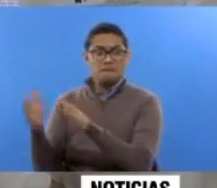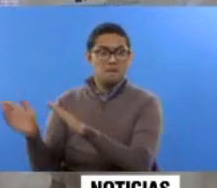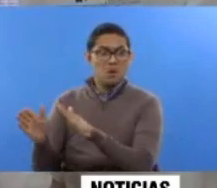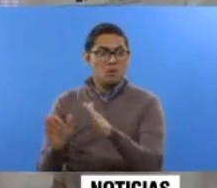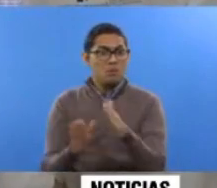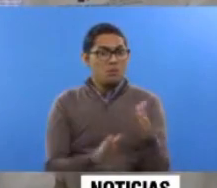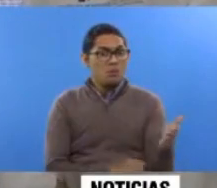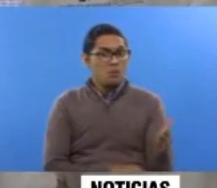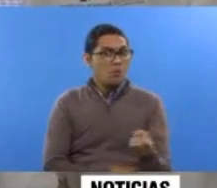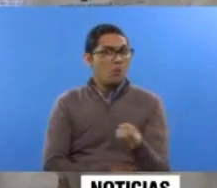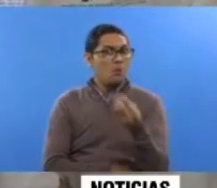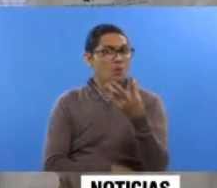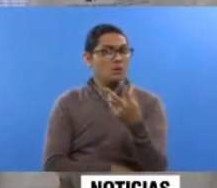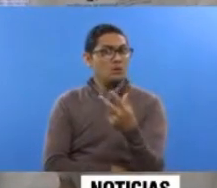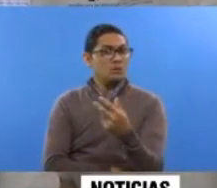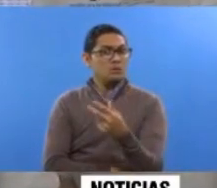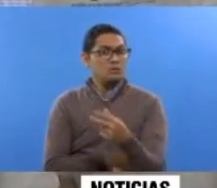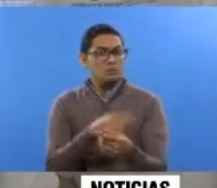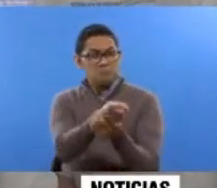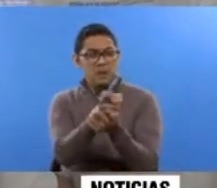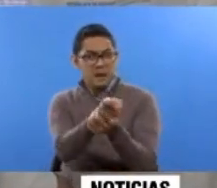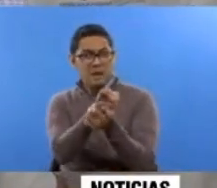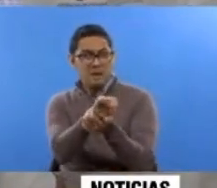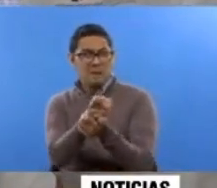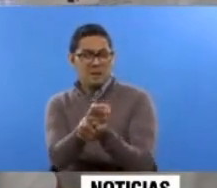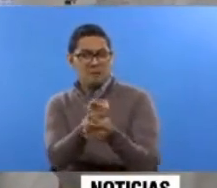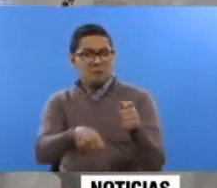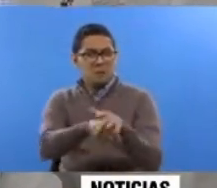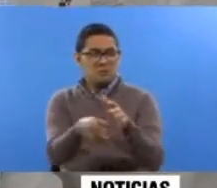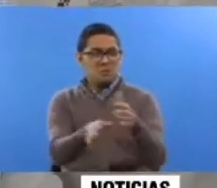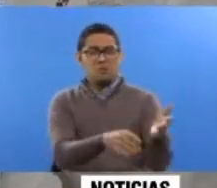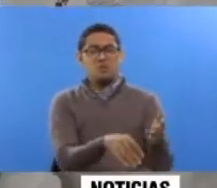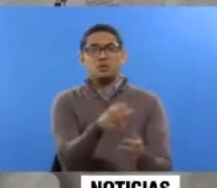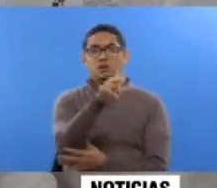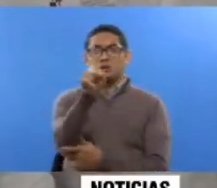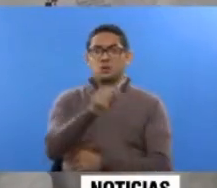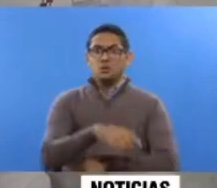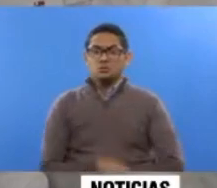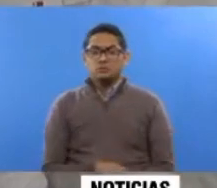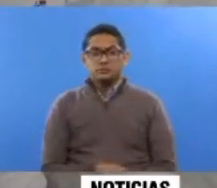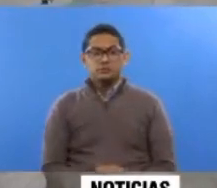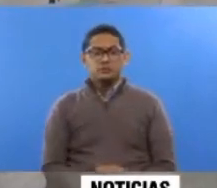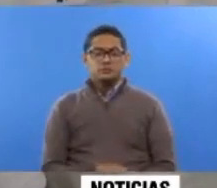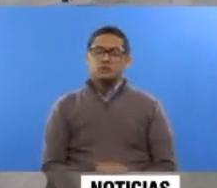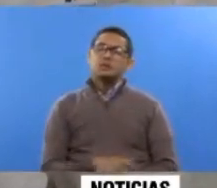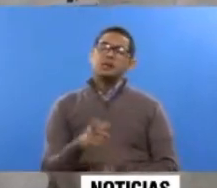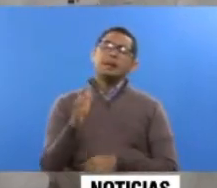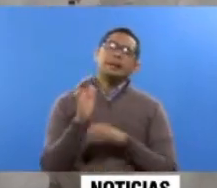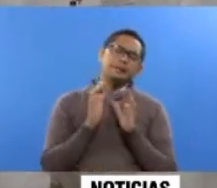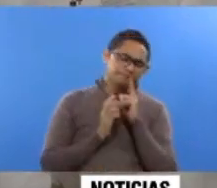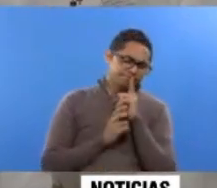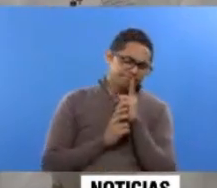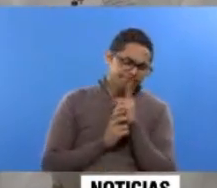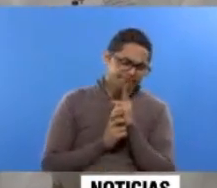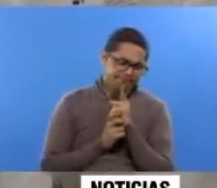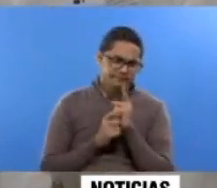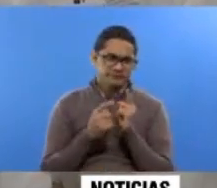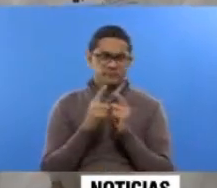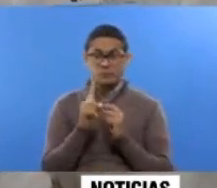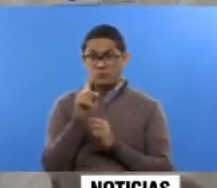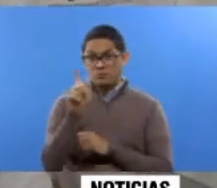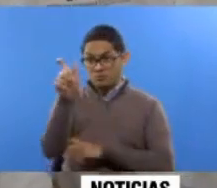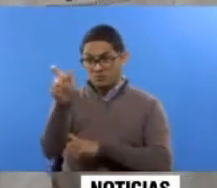¿muertos? Por homicidios. Ajá. Miren, yo no quiero entrar a calificar, porque un muerto es